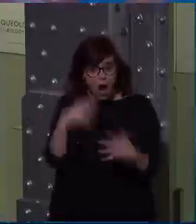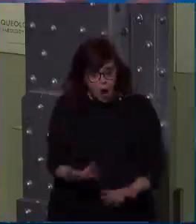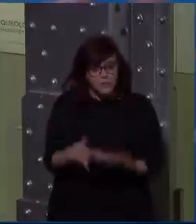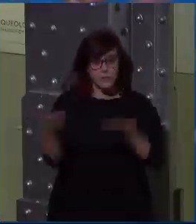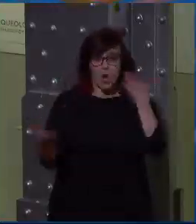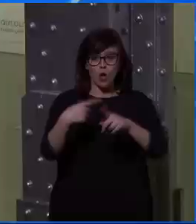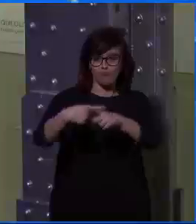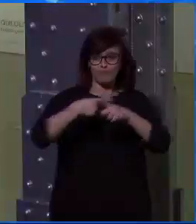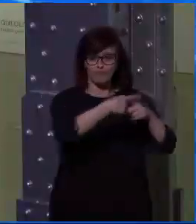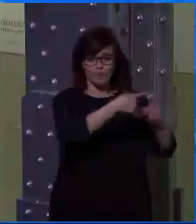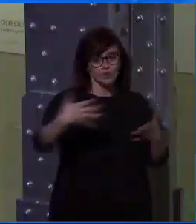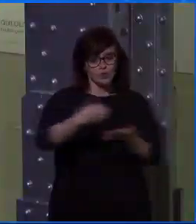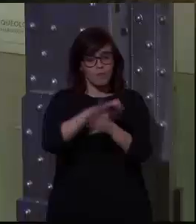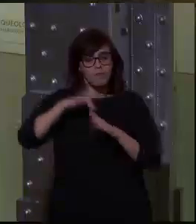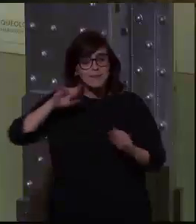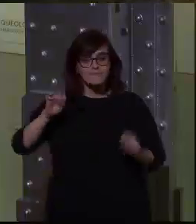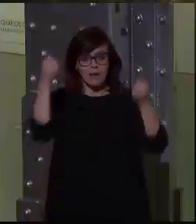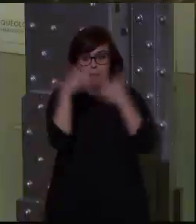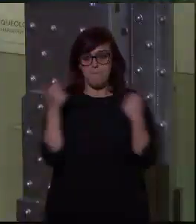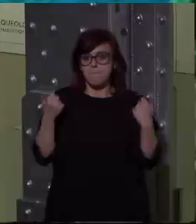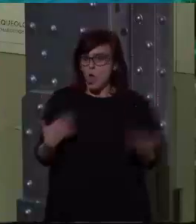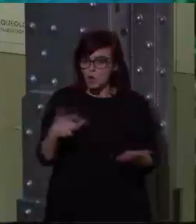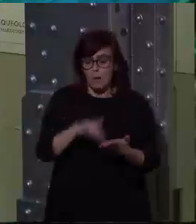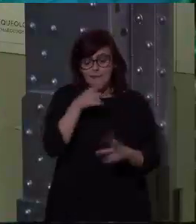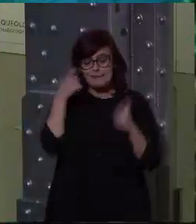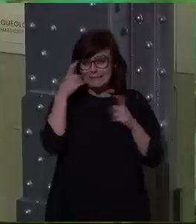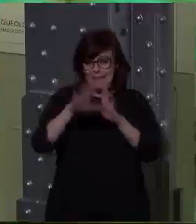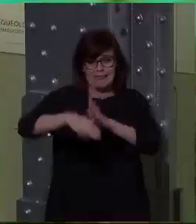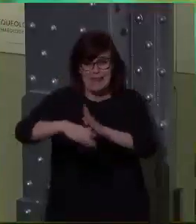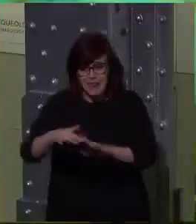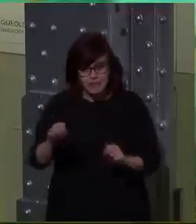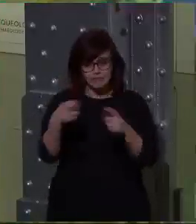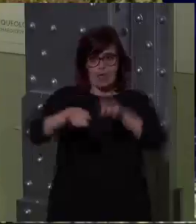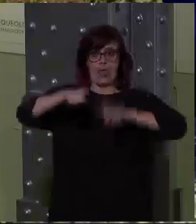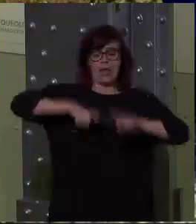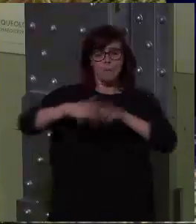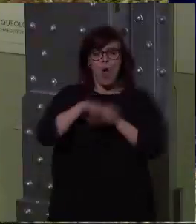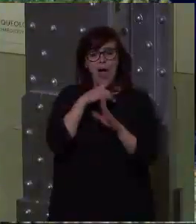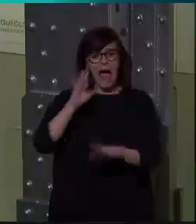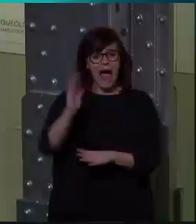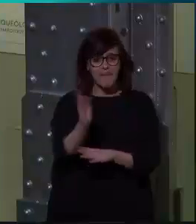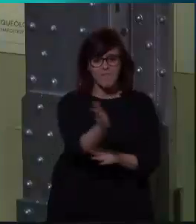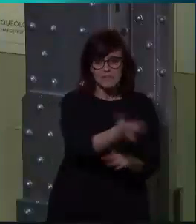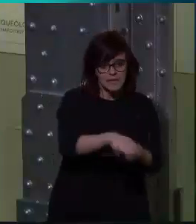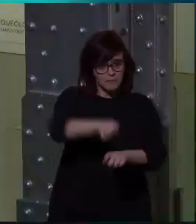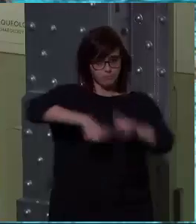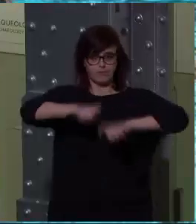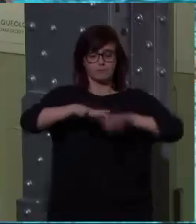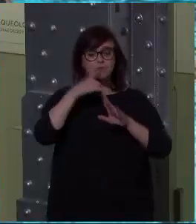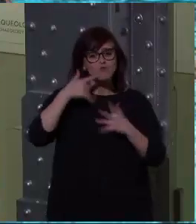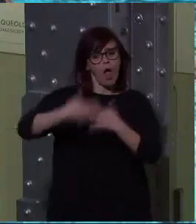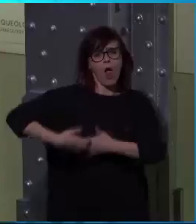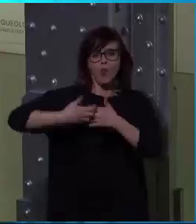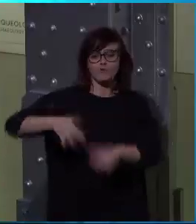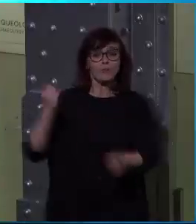Entre todos estamos trabajando por recuperarlo antes de que sea tarde, de que los daños que sufre sean irreversibles. Es una